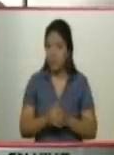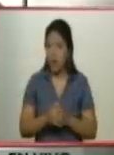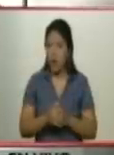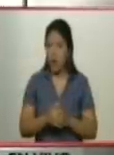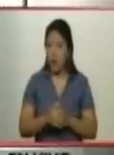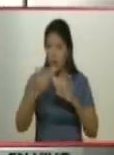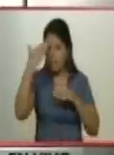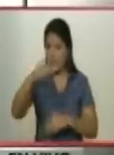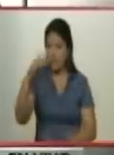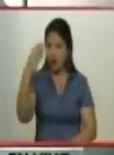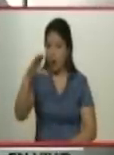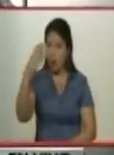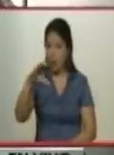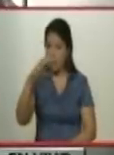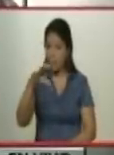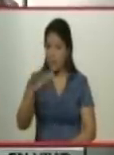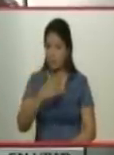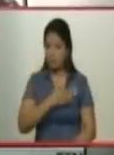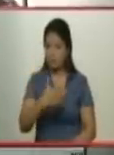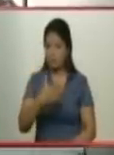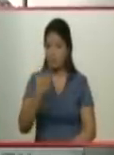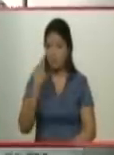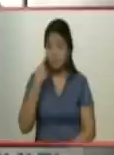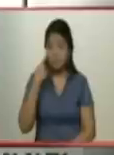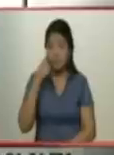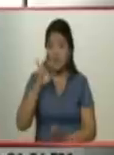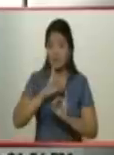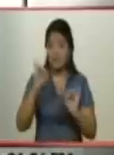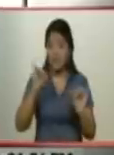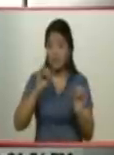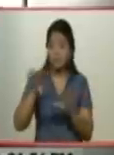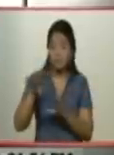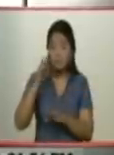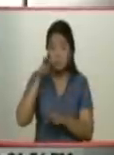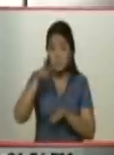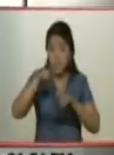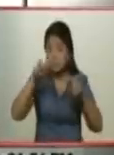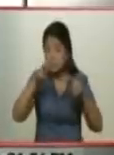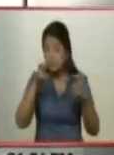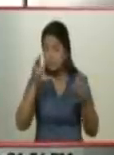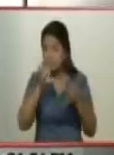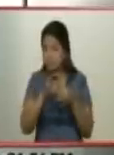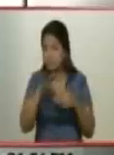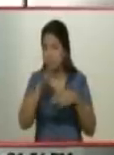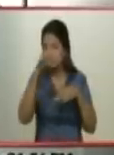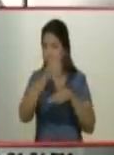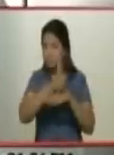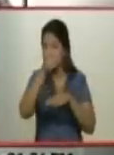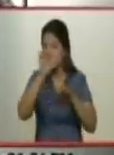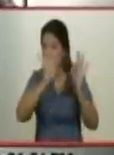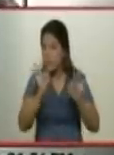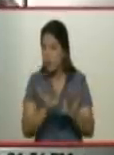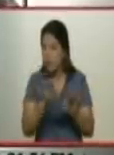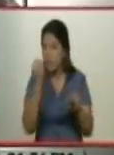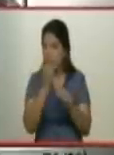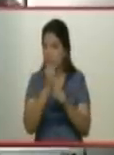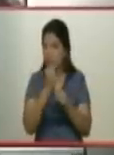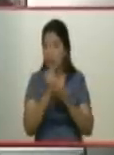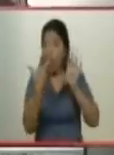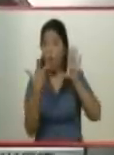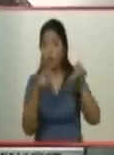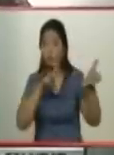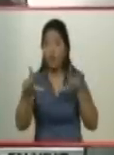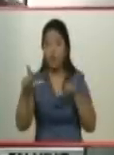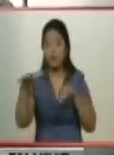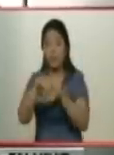militar actualmente a la orden de la inteligencia estratégica para determinar sus vinculaciones y sus modos operante ocho ya a la orden del